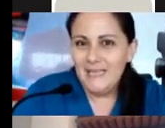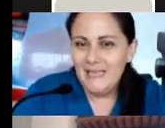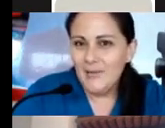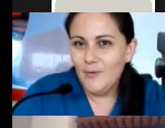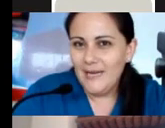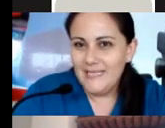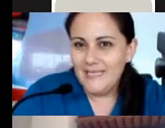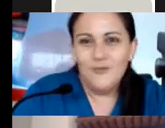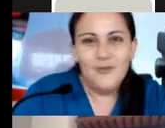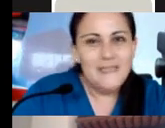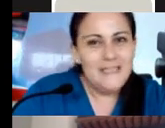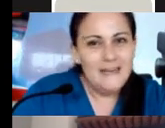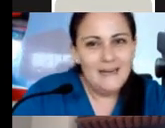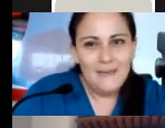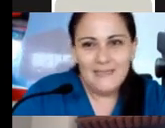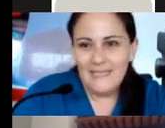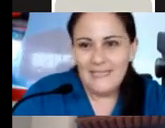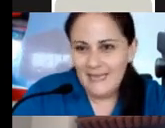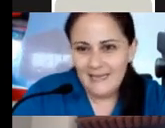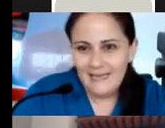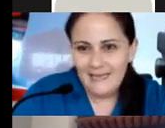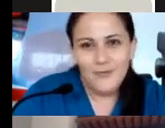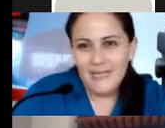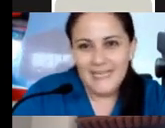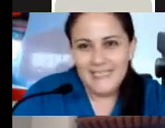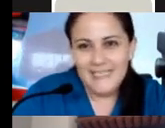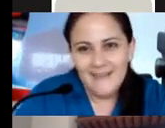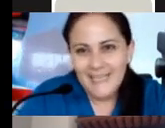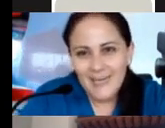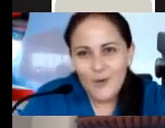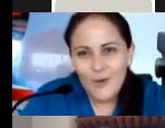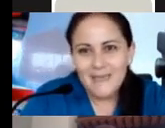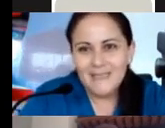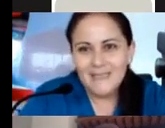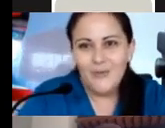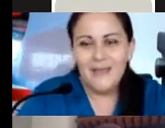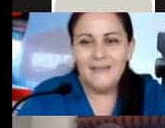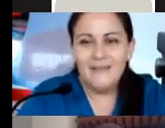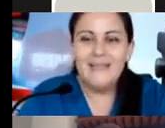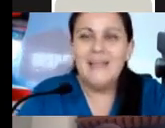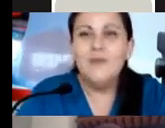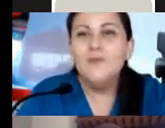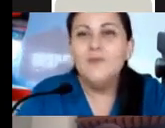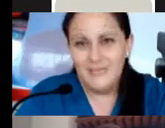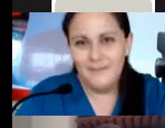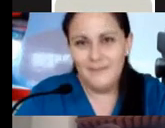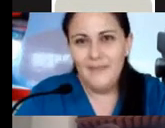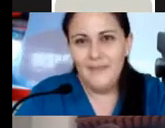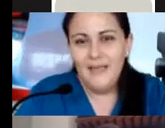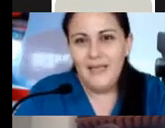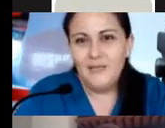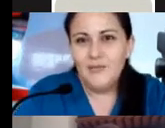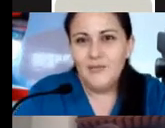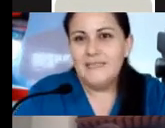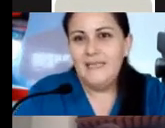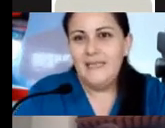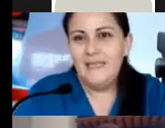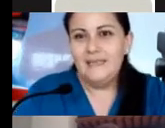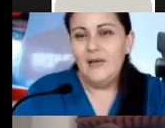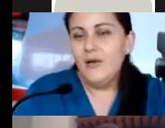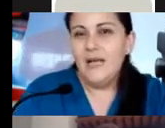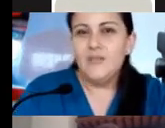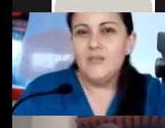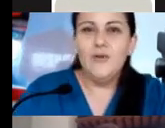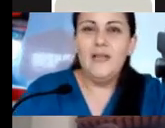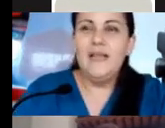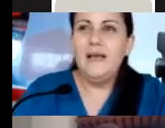cucarachitas vienen y la cucarachita no discierne material. La cucarachita va a querer comerse lo que tenga dulce. Entonces, si